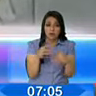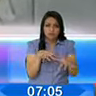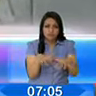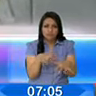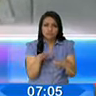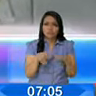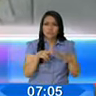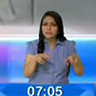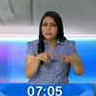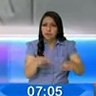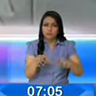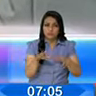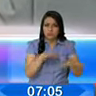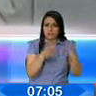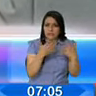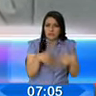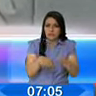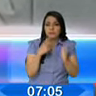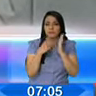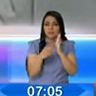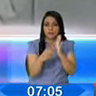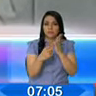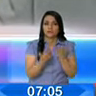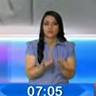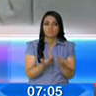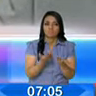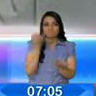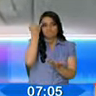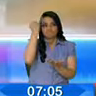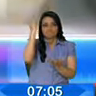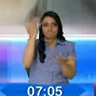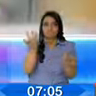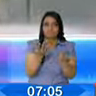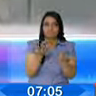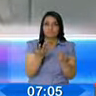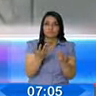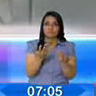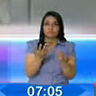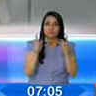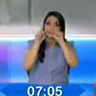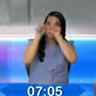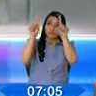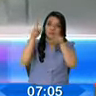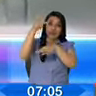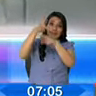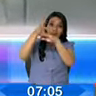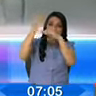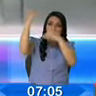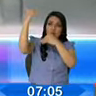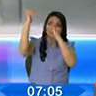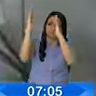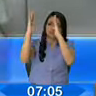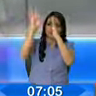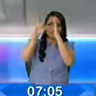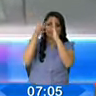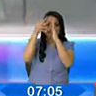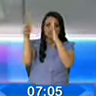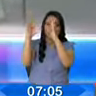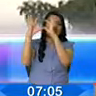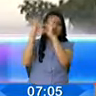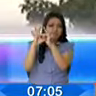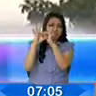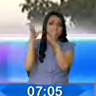a coordinar. Por ejemplo, se nos ocurre enjaular la cámara, ponerle tornillos de